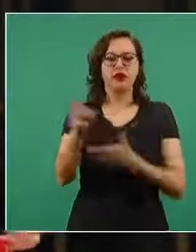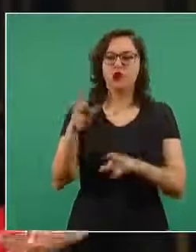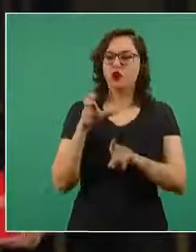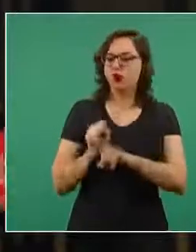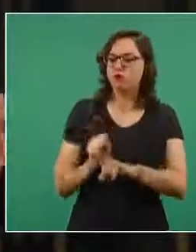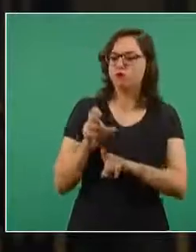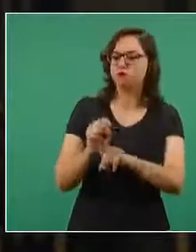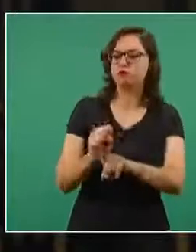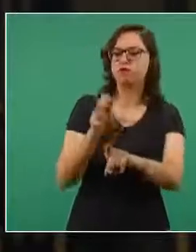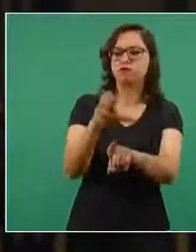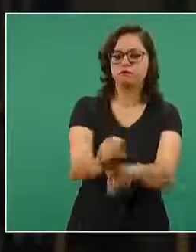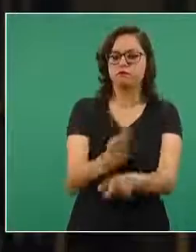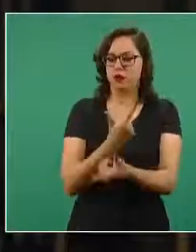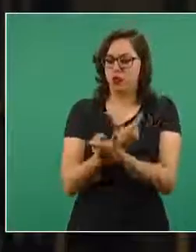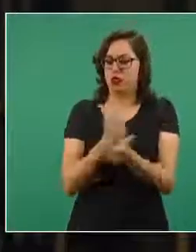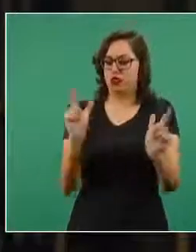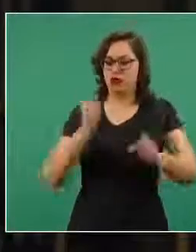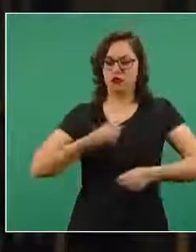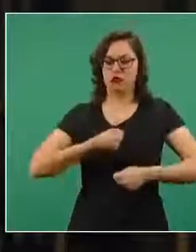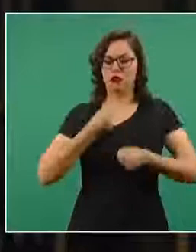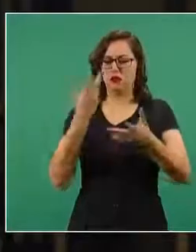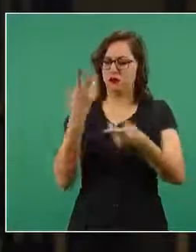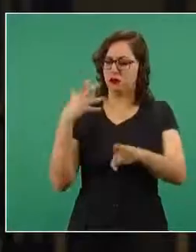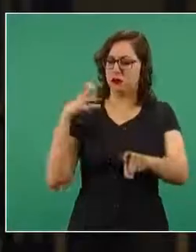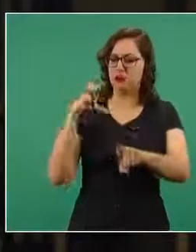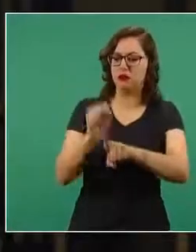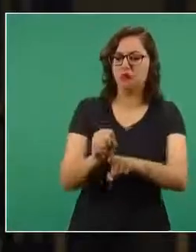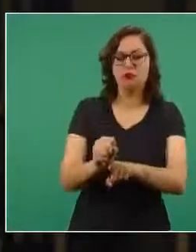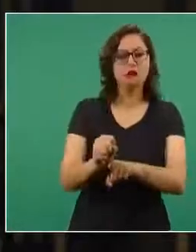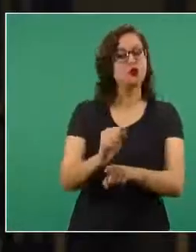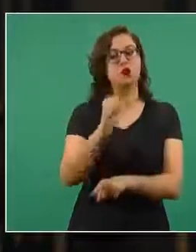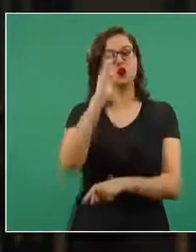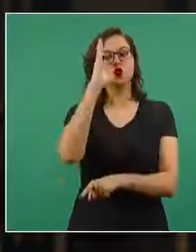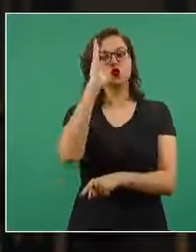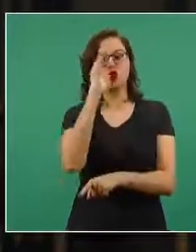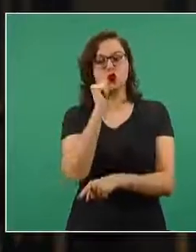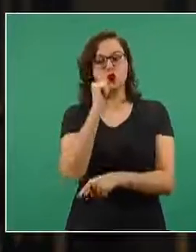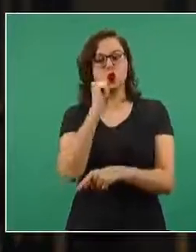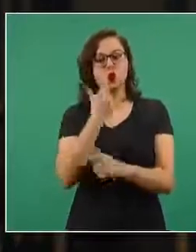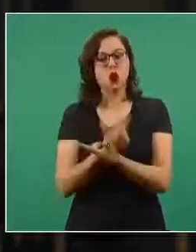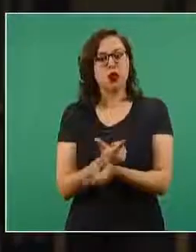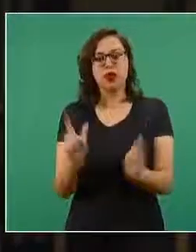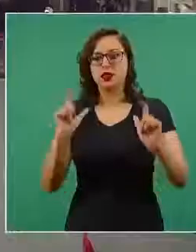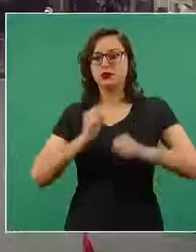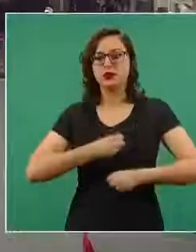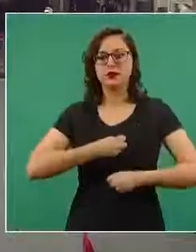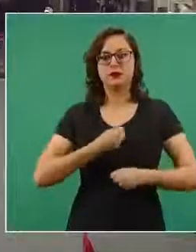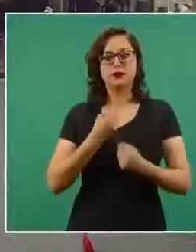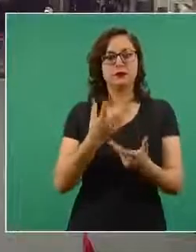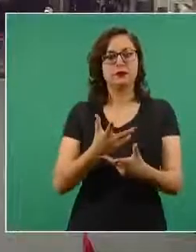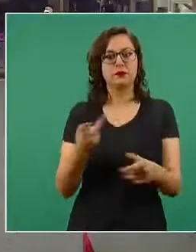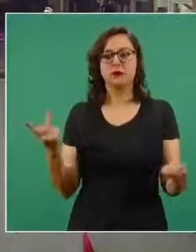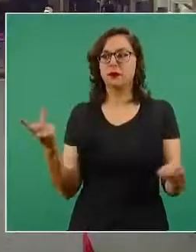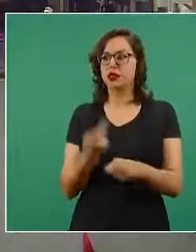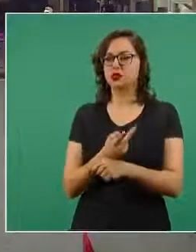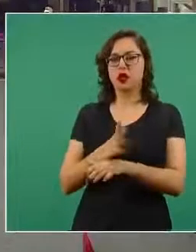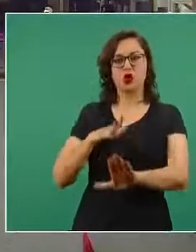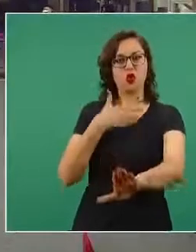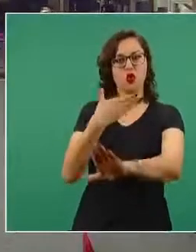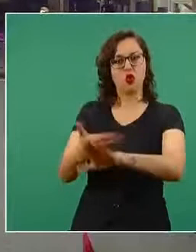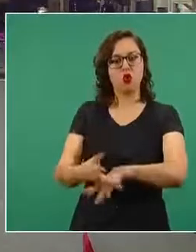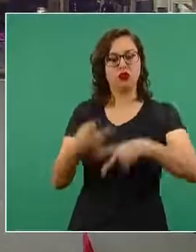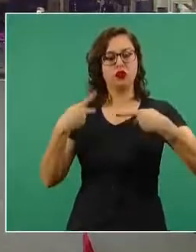expresión, y que no se pueda ejercer libremente no vulnera los derechos de las y los ciudadanos, señor